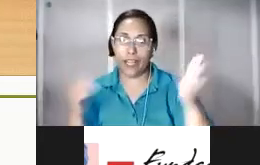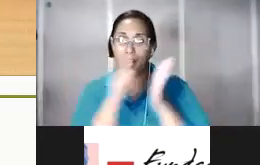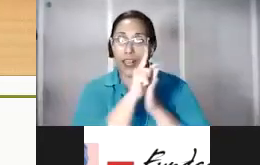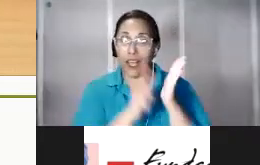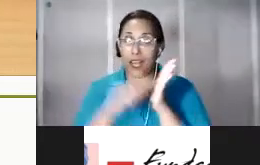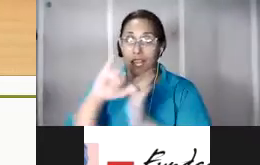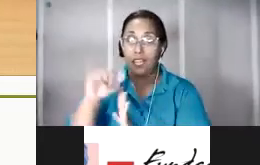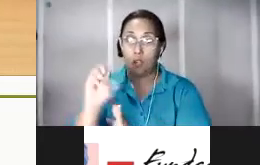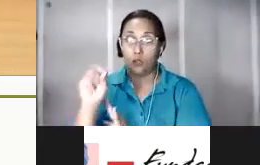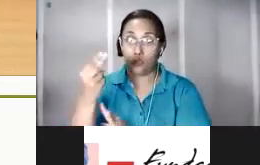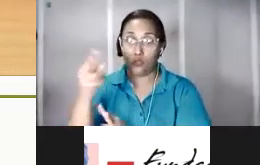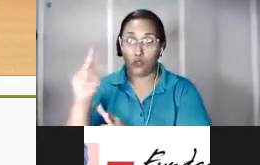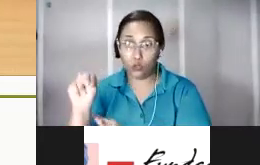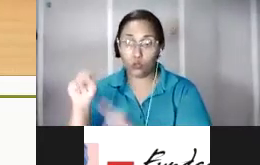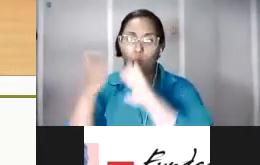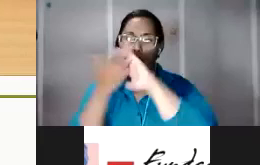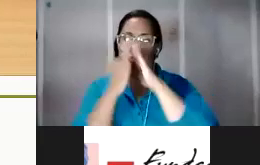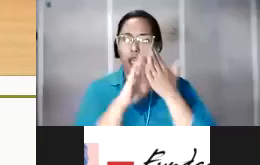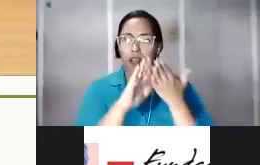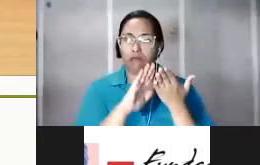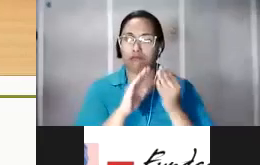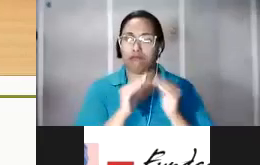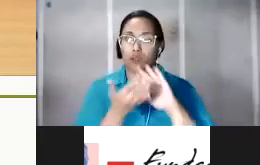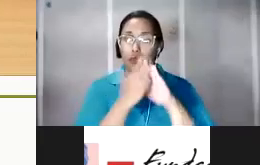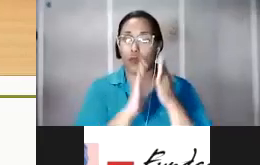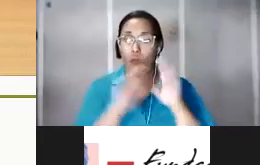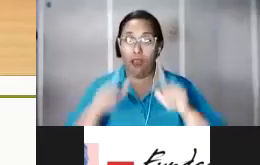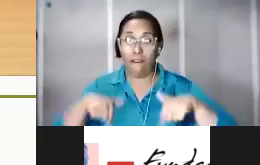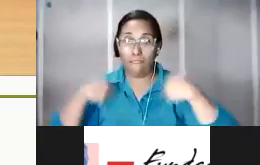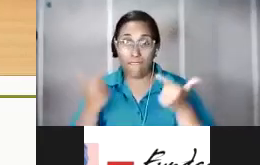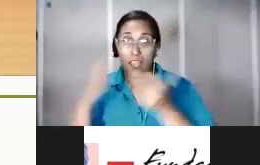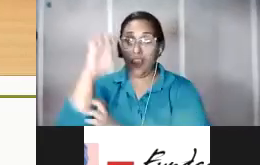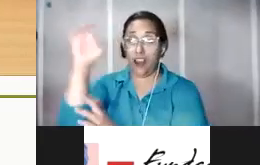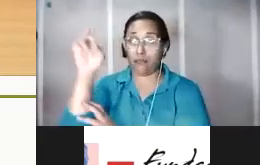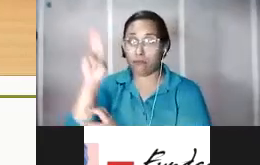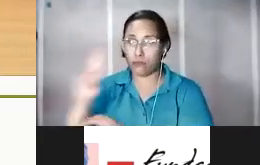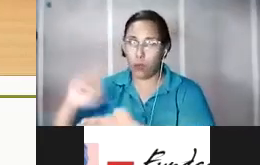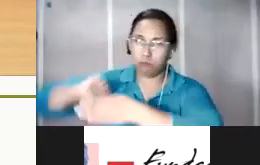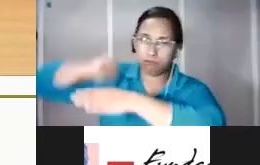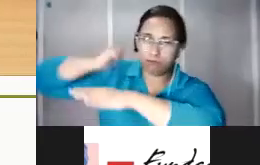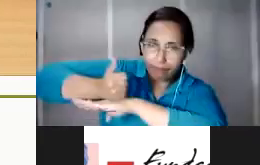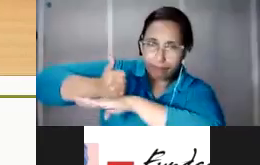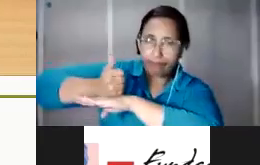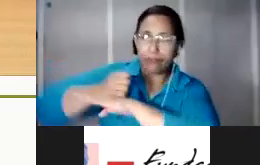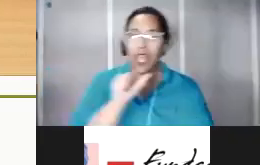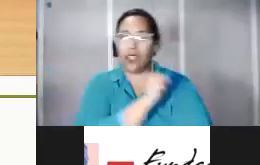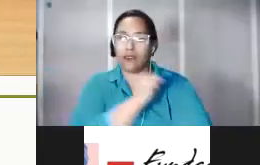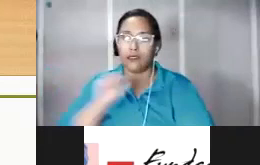Jones, la ciudadanía estadounidense y el Senado de Puerto